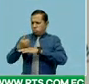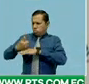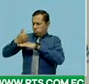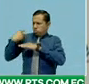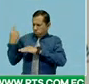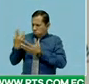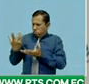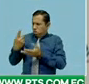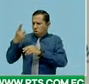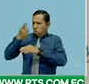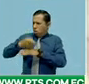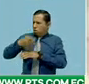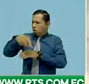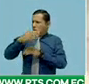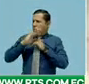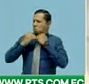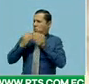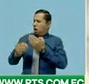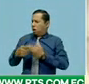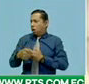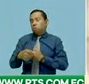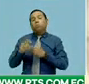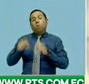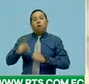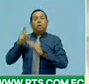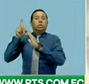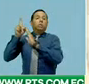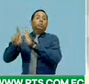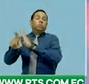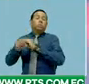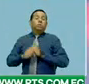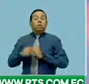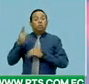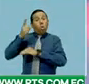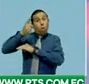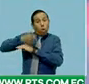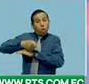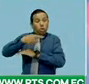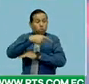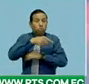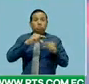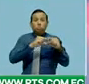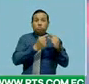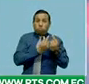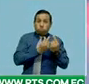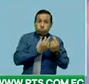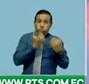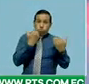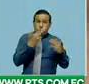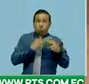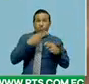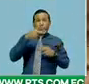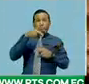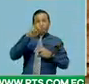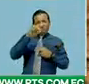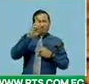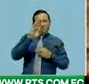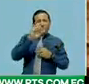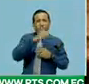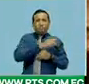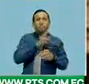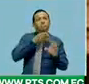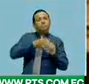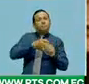que permite al Movimiento Justicia Social, que apoya a Álvaro Noboa, continuar con el proceso de inscripción de